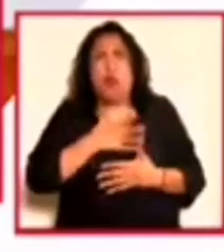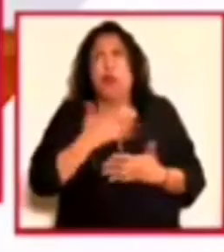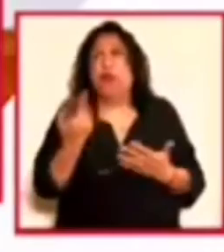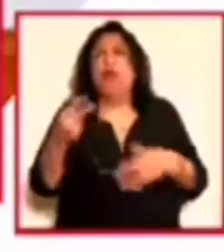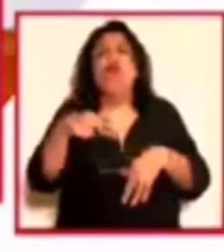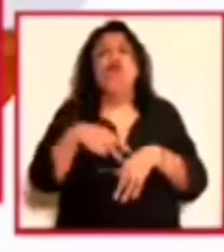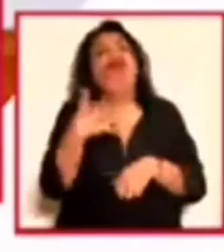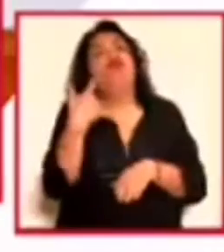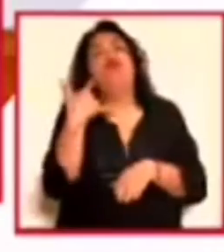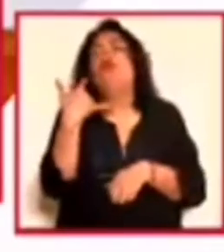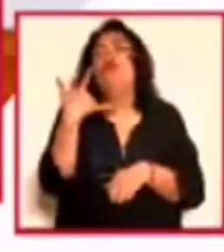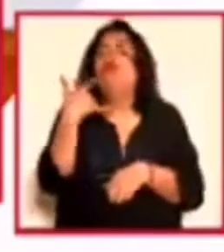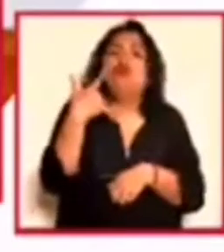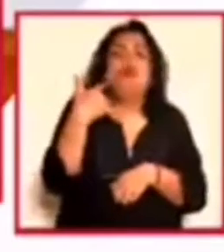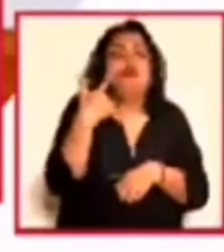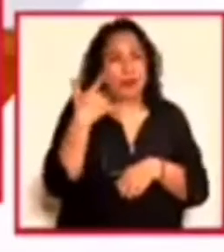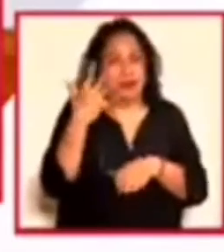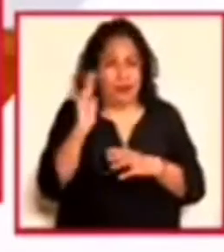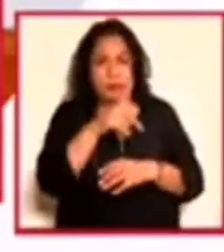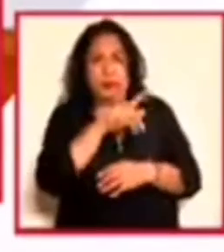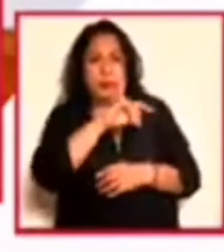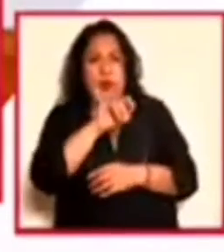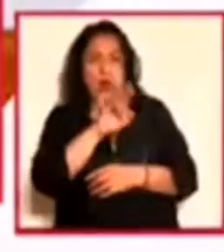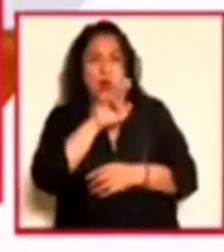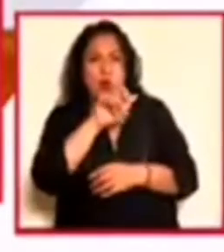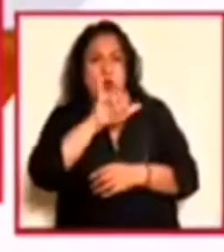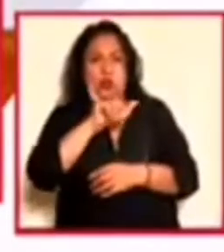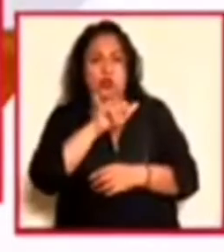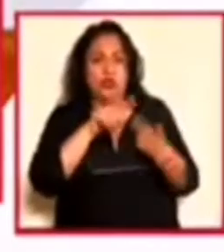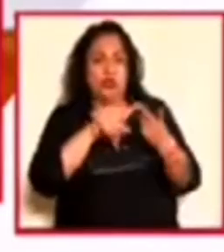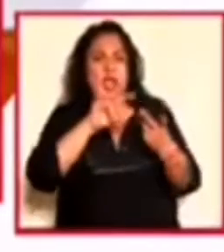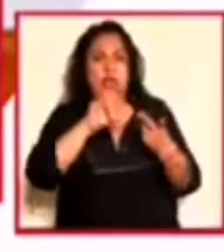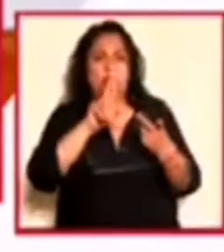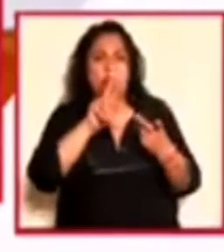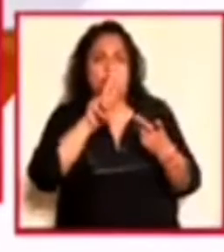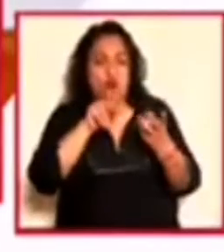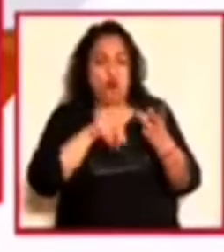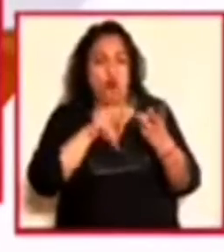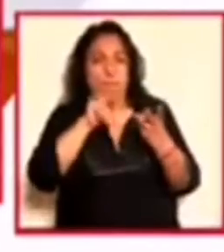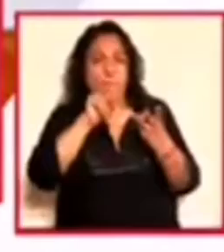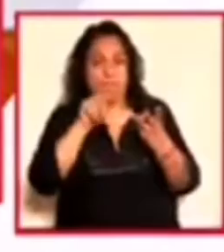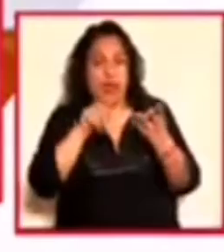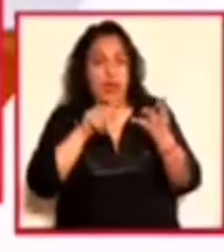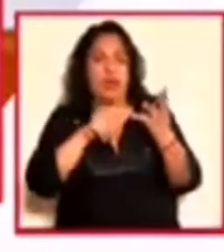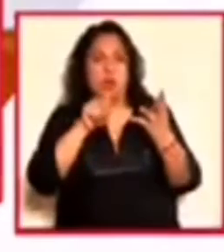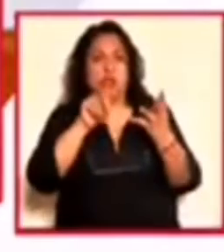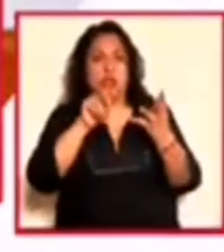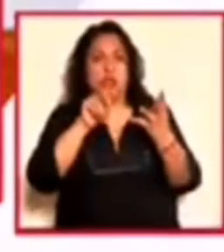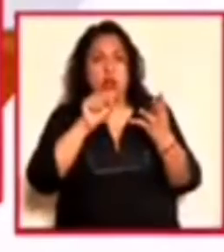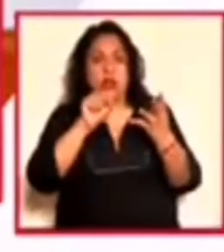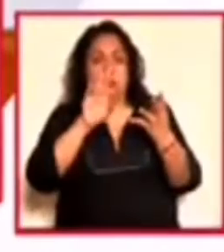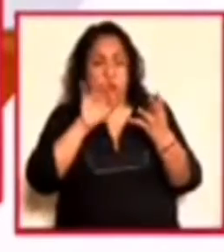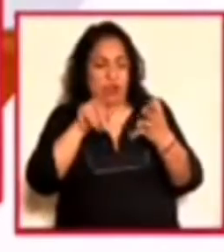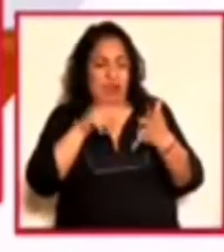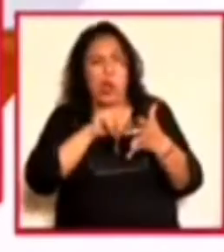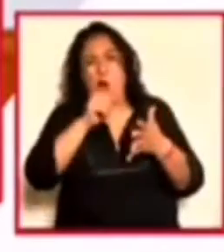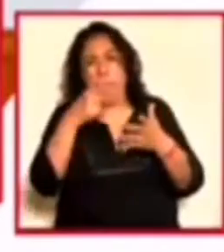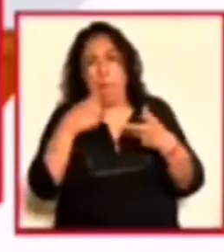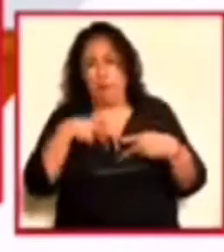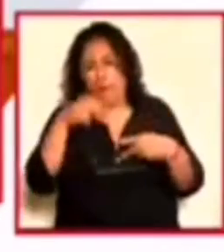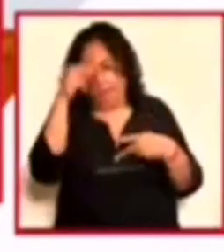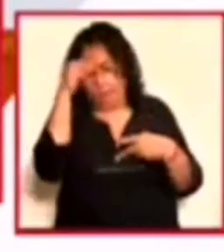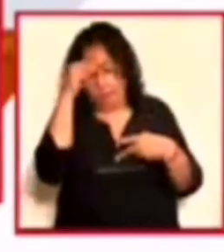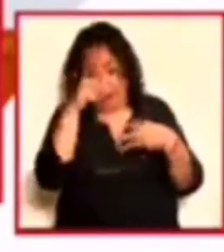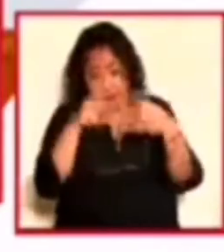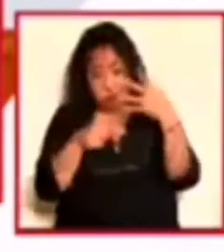espectador. Juan José Arreola, Juan Rulfo, Octavio Paz, Jaime Torres Bodet y otros intelectuales son